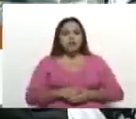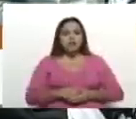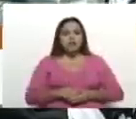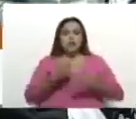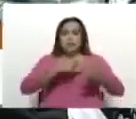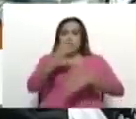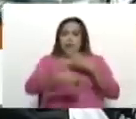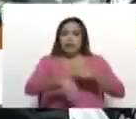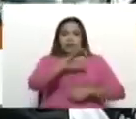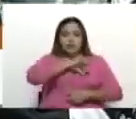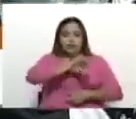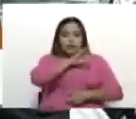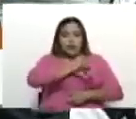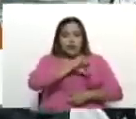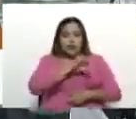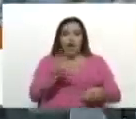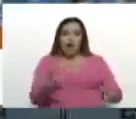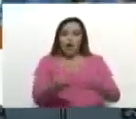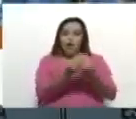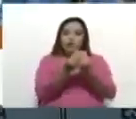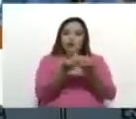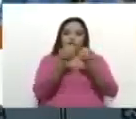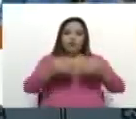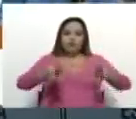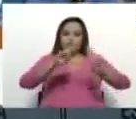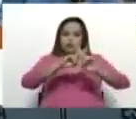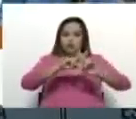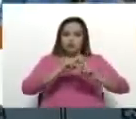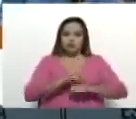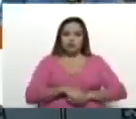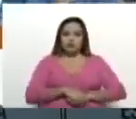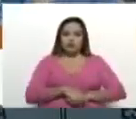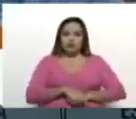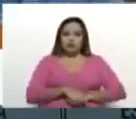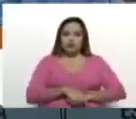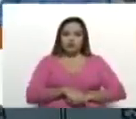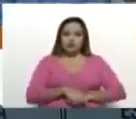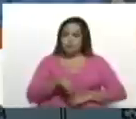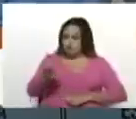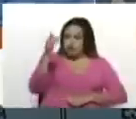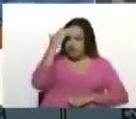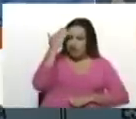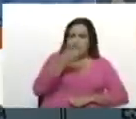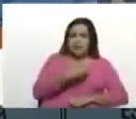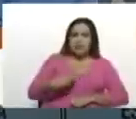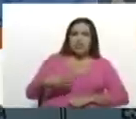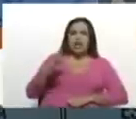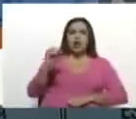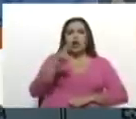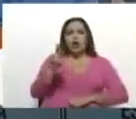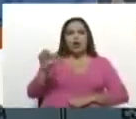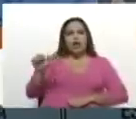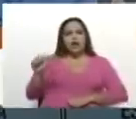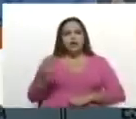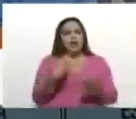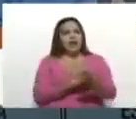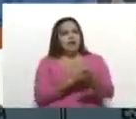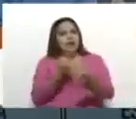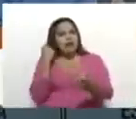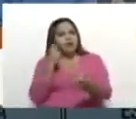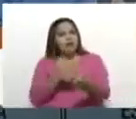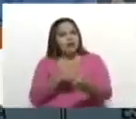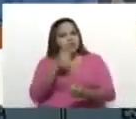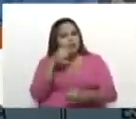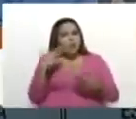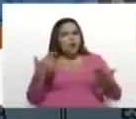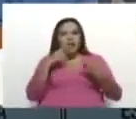sociales junto con Naciones Unidas usted sabe presidente Correa ustedes saben hermanas y hermanos Cuál fue la respuesta